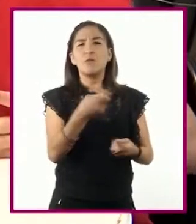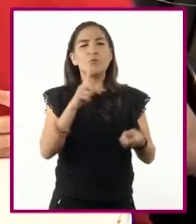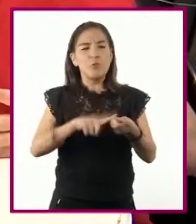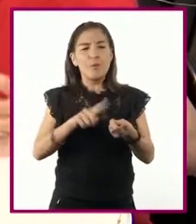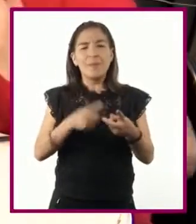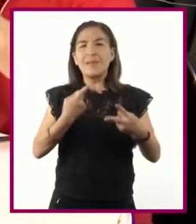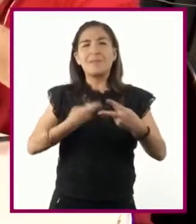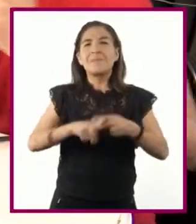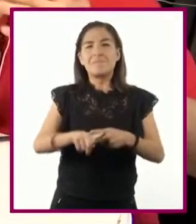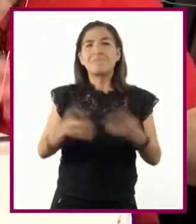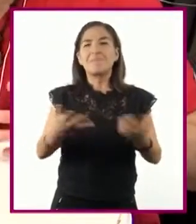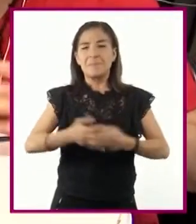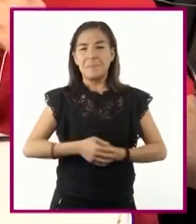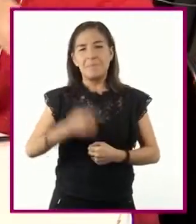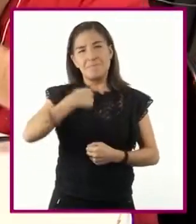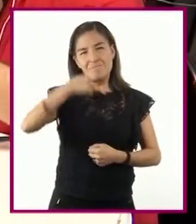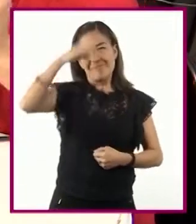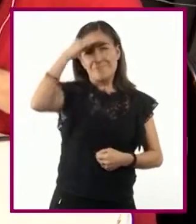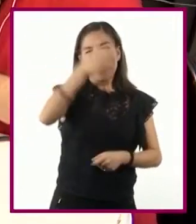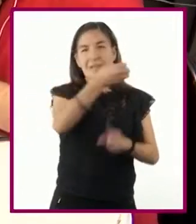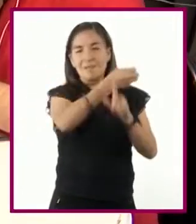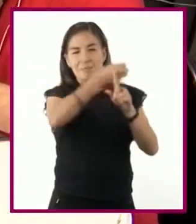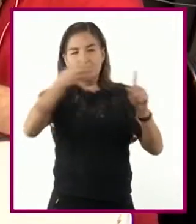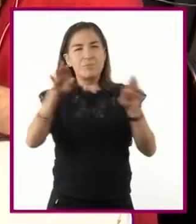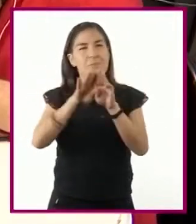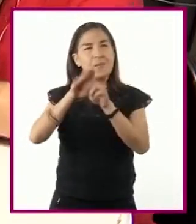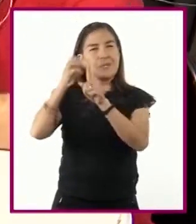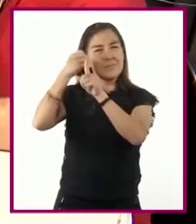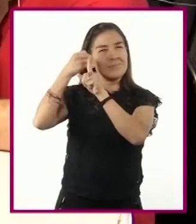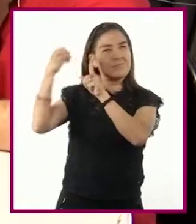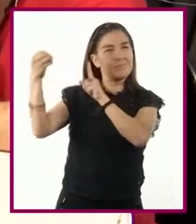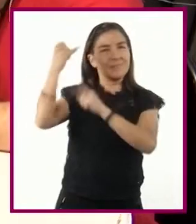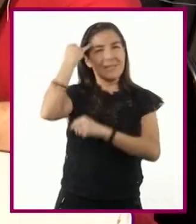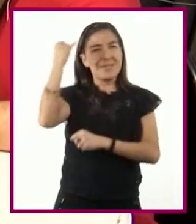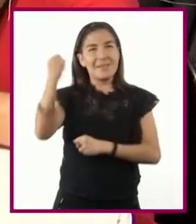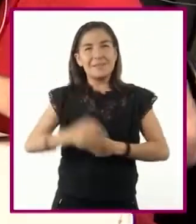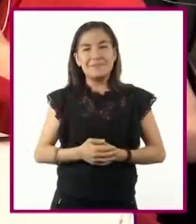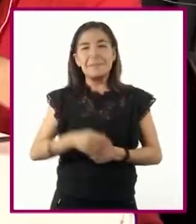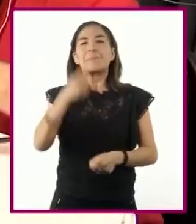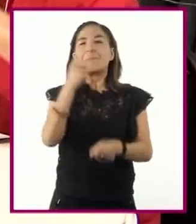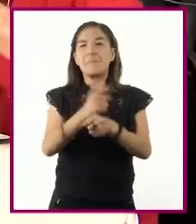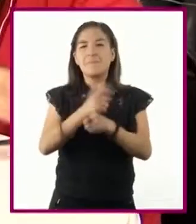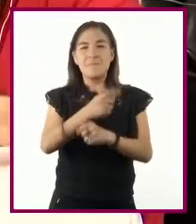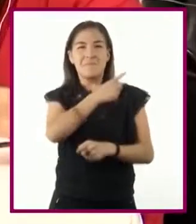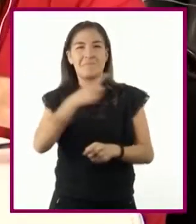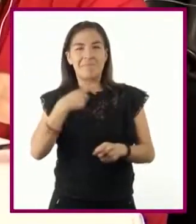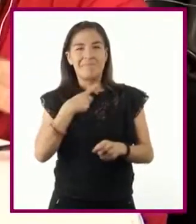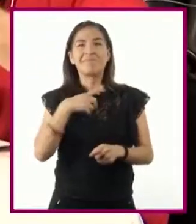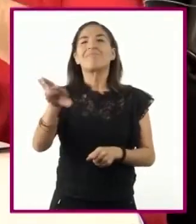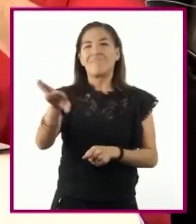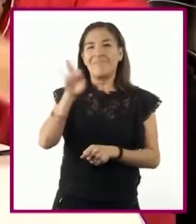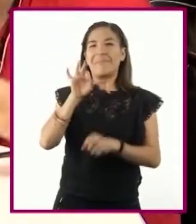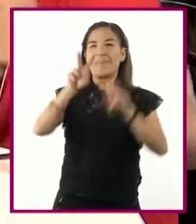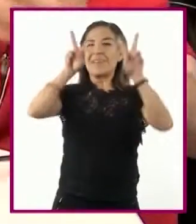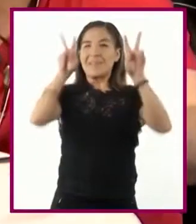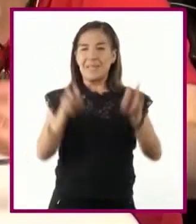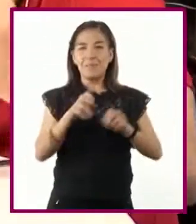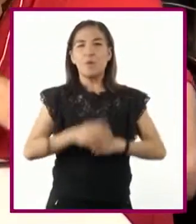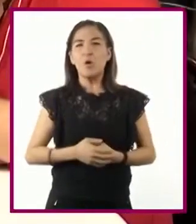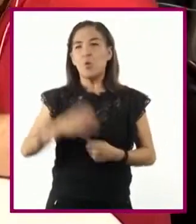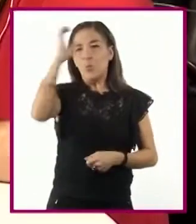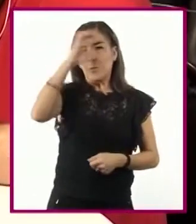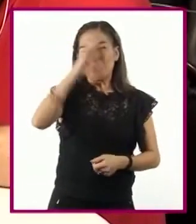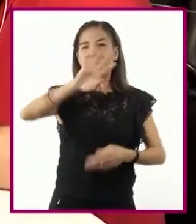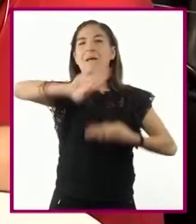empezar? Ordené mis ideas y pensé, primeramente, debo delimitar mi tema, culturas del